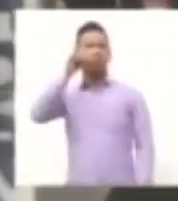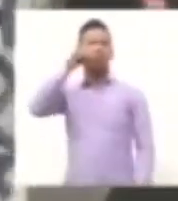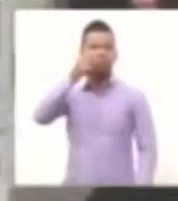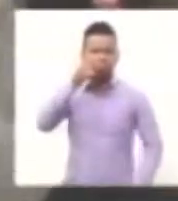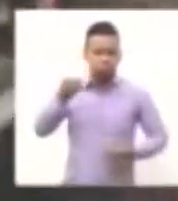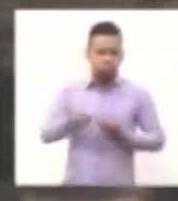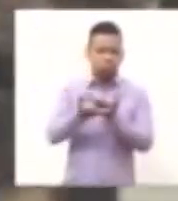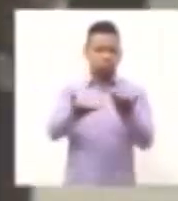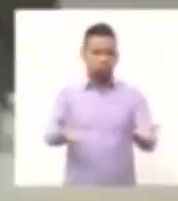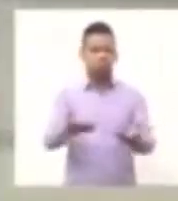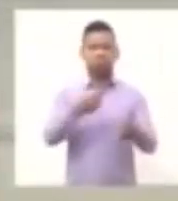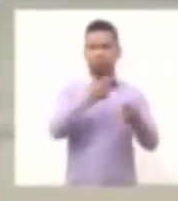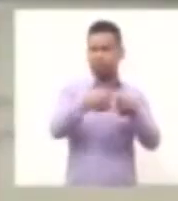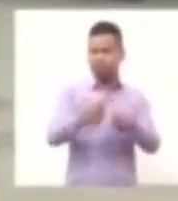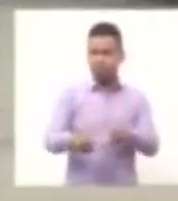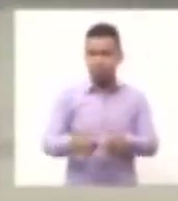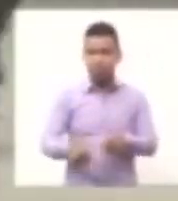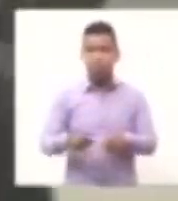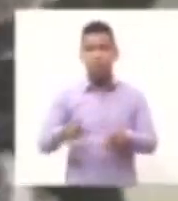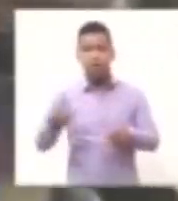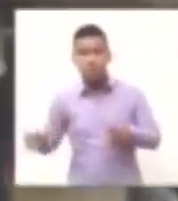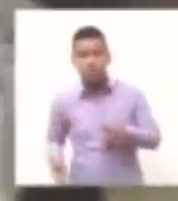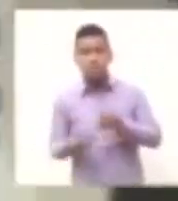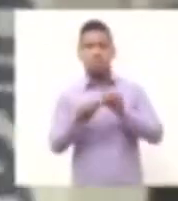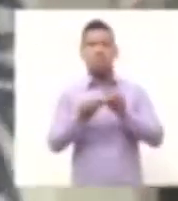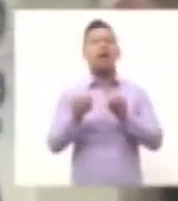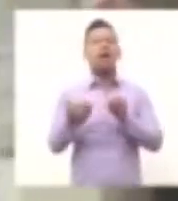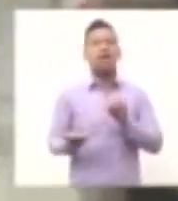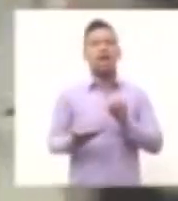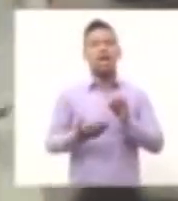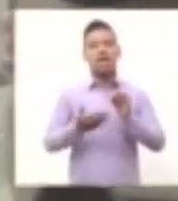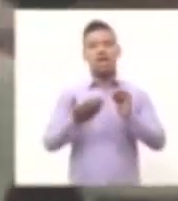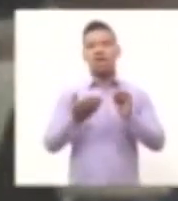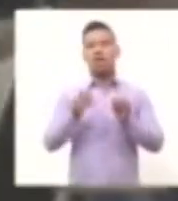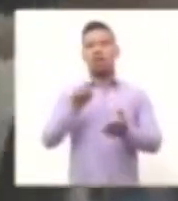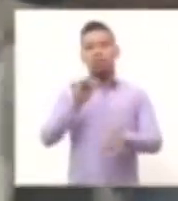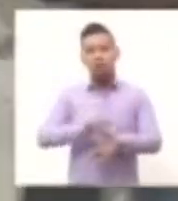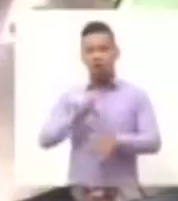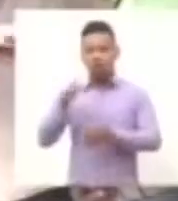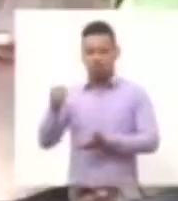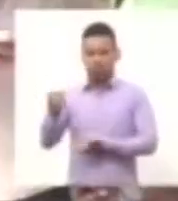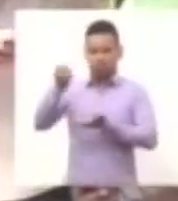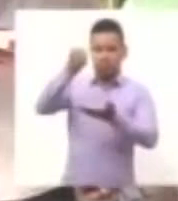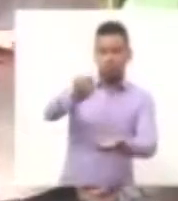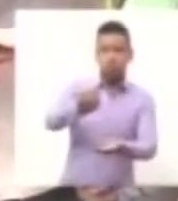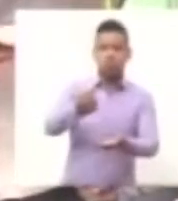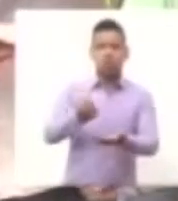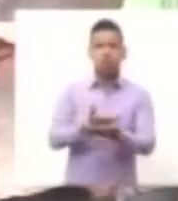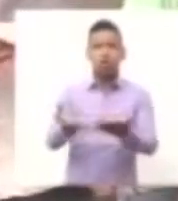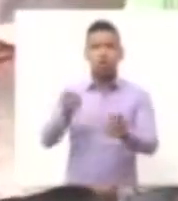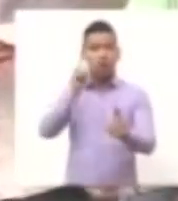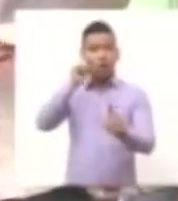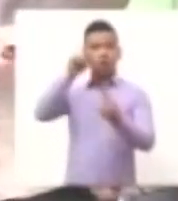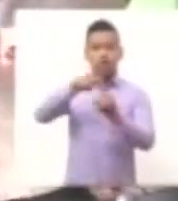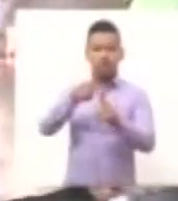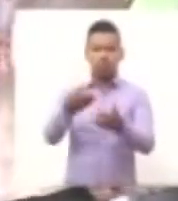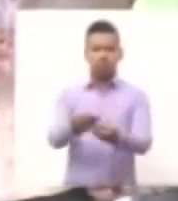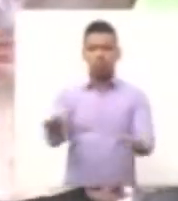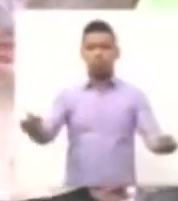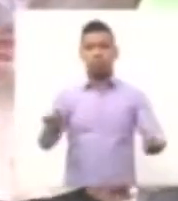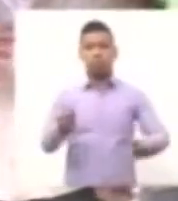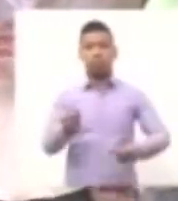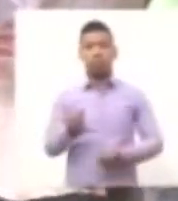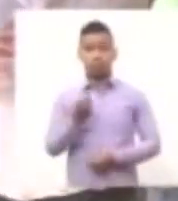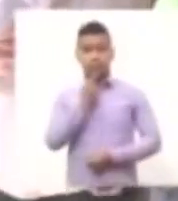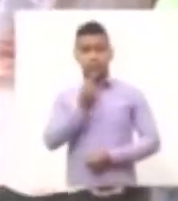al distrito, se debe fortalecer las políticas de carácter social e inversión en políticas de seguridad. Hay muchos jóvenes que